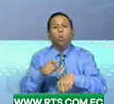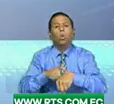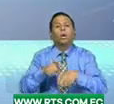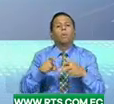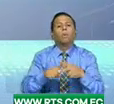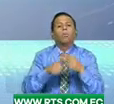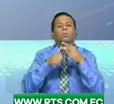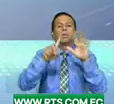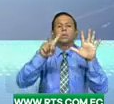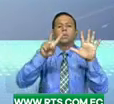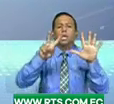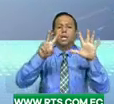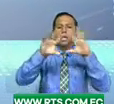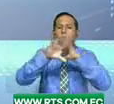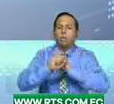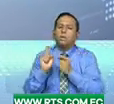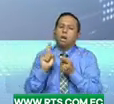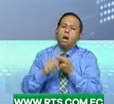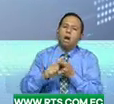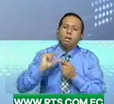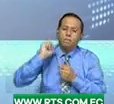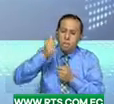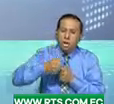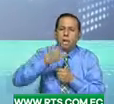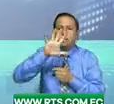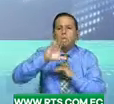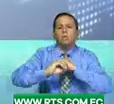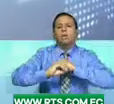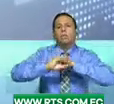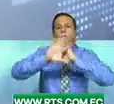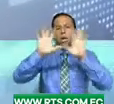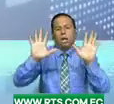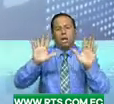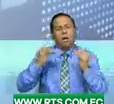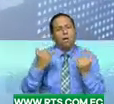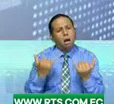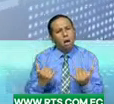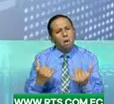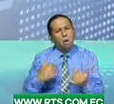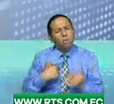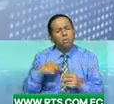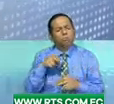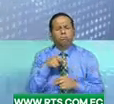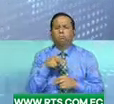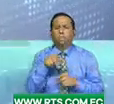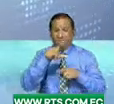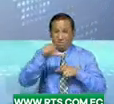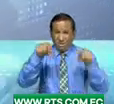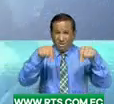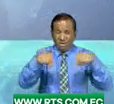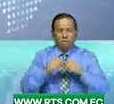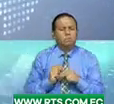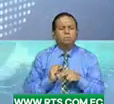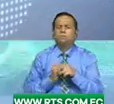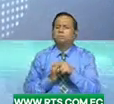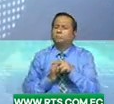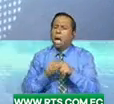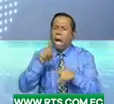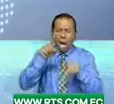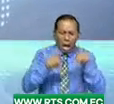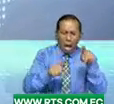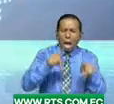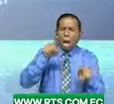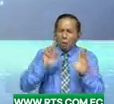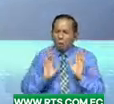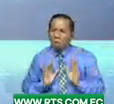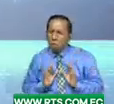la mañana del otro día. Y en el tiempo que he estado aquí, al parecer, de cierta manera se respeta dicha ordenanza, aunque